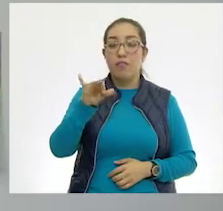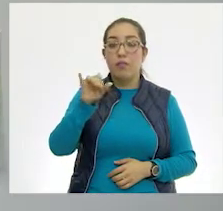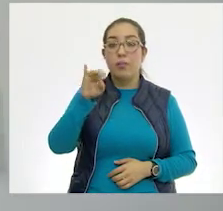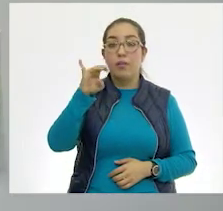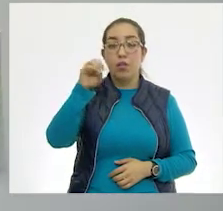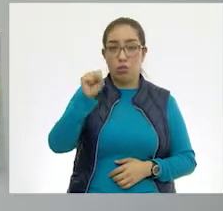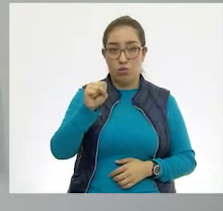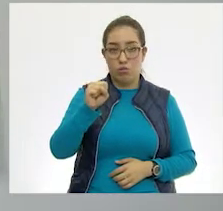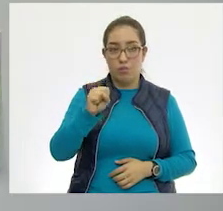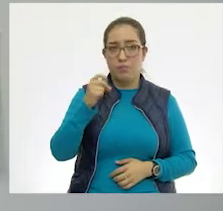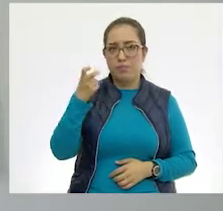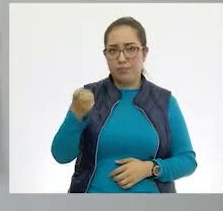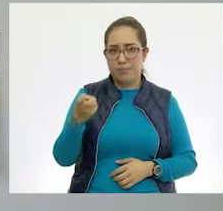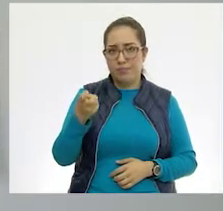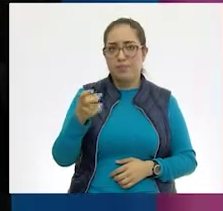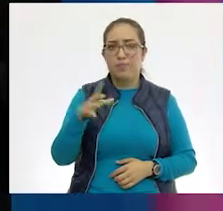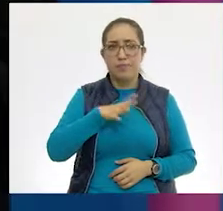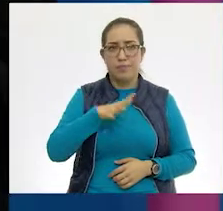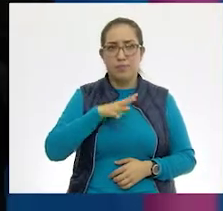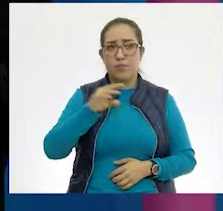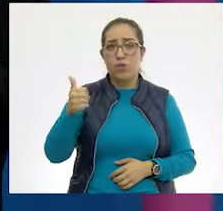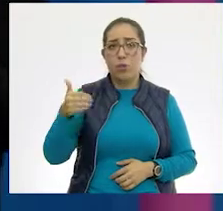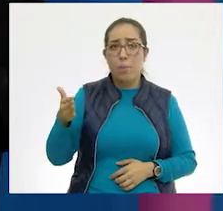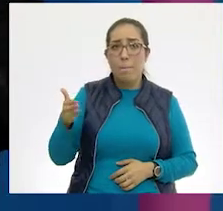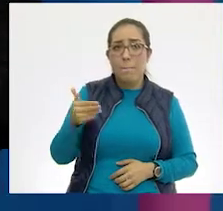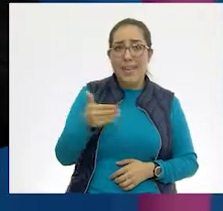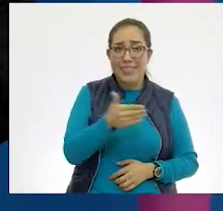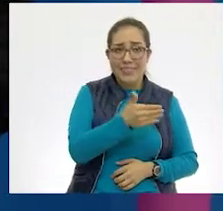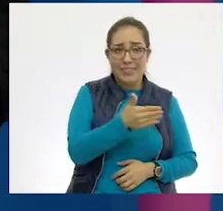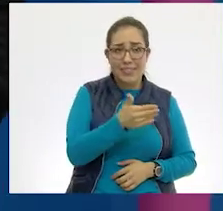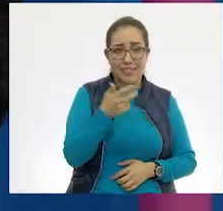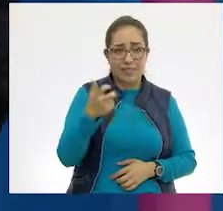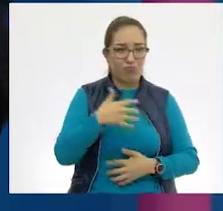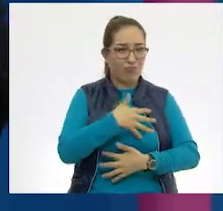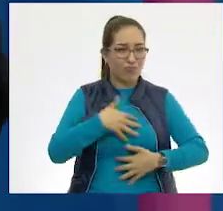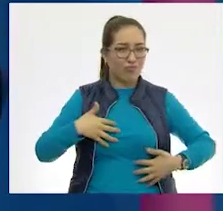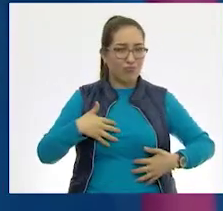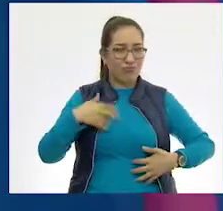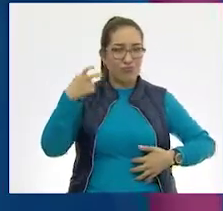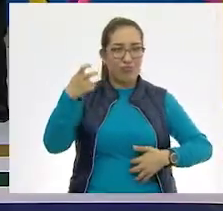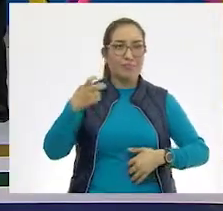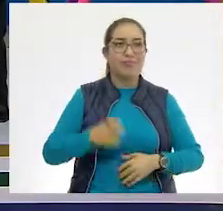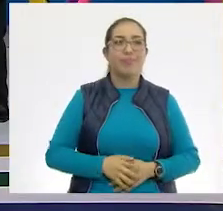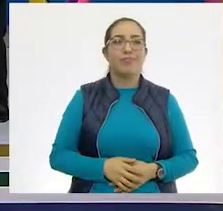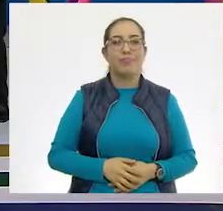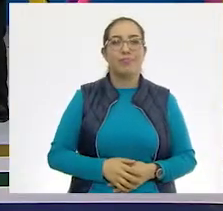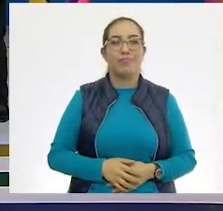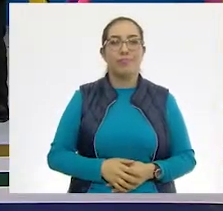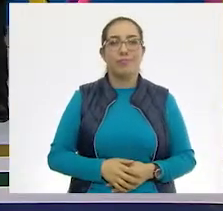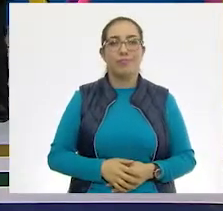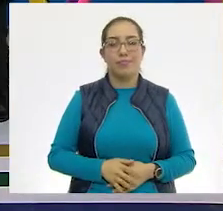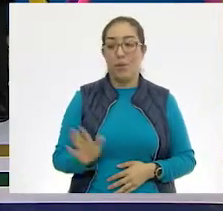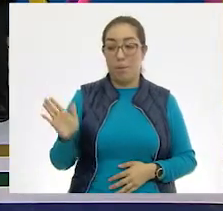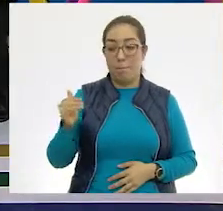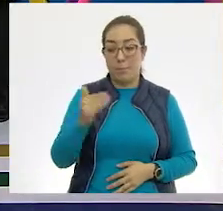tenemos un pez payaso. El pez en los peces. Exactamente. Ahí no hay